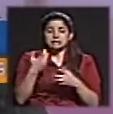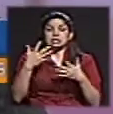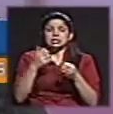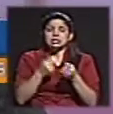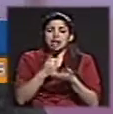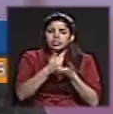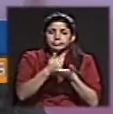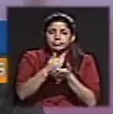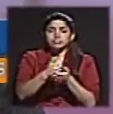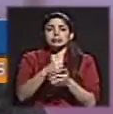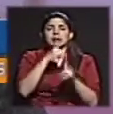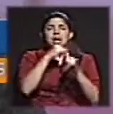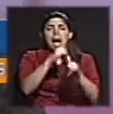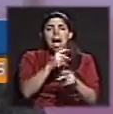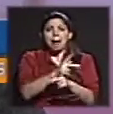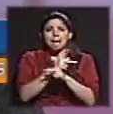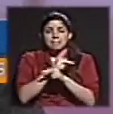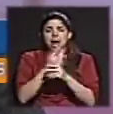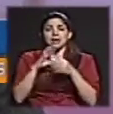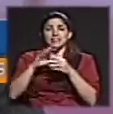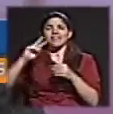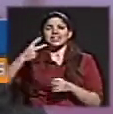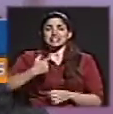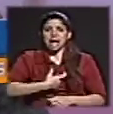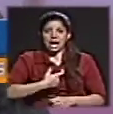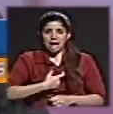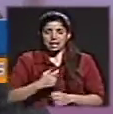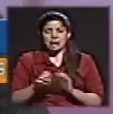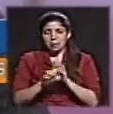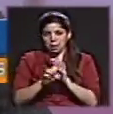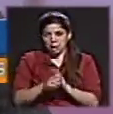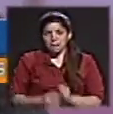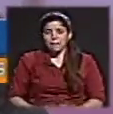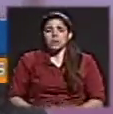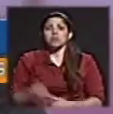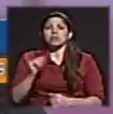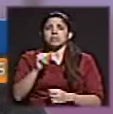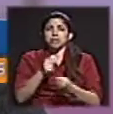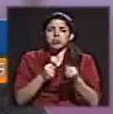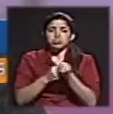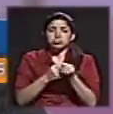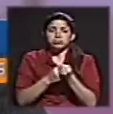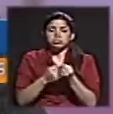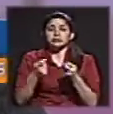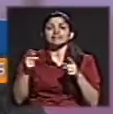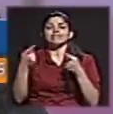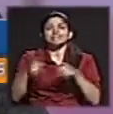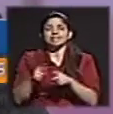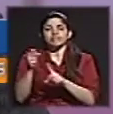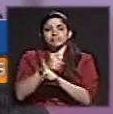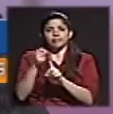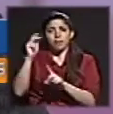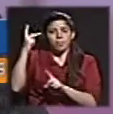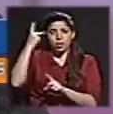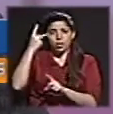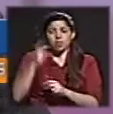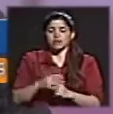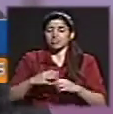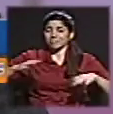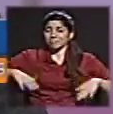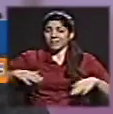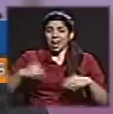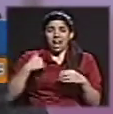creación de algunos amparos electorales con el tema de vicealcaldías, por ejemplo. Ha coayudado en amparos por situaciones de violencia política, que no existe